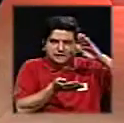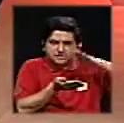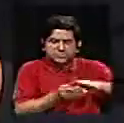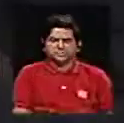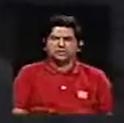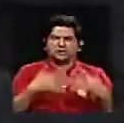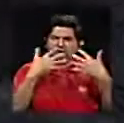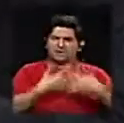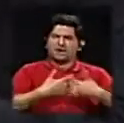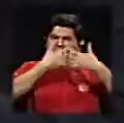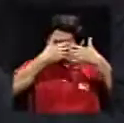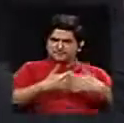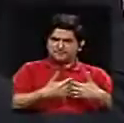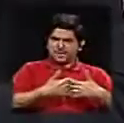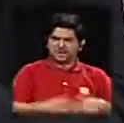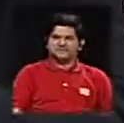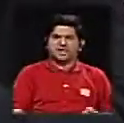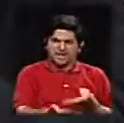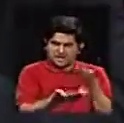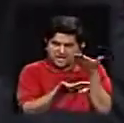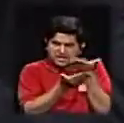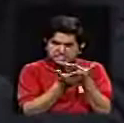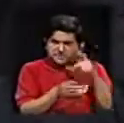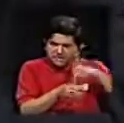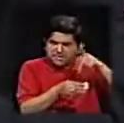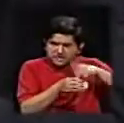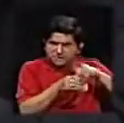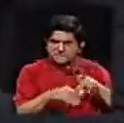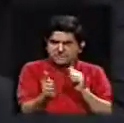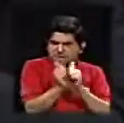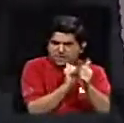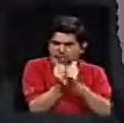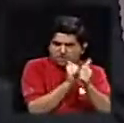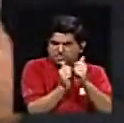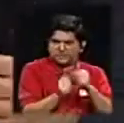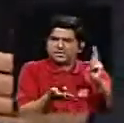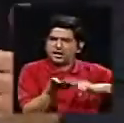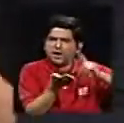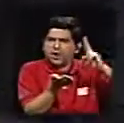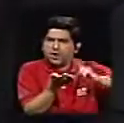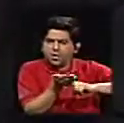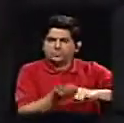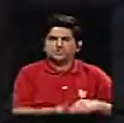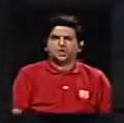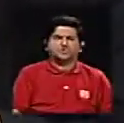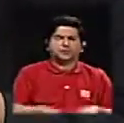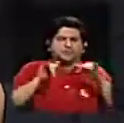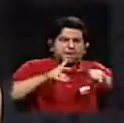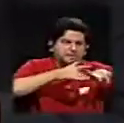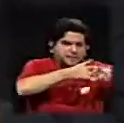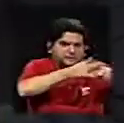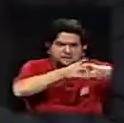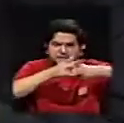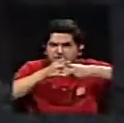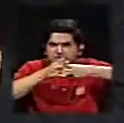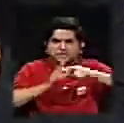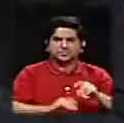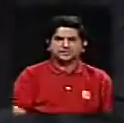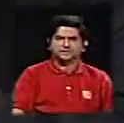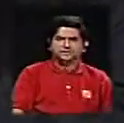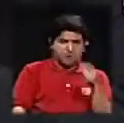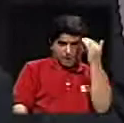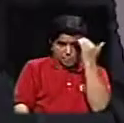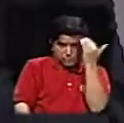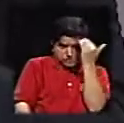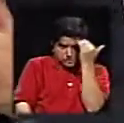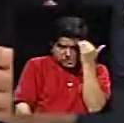Cuando una empresa licita, se propone y compite para un contrato de conservación, ellos